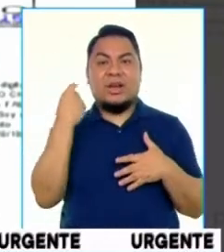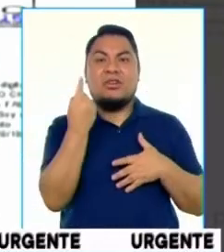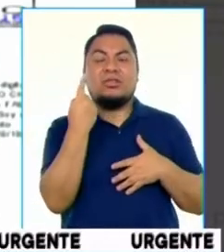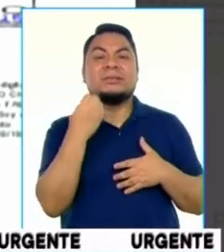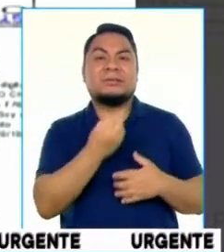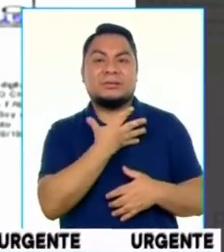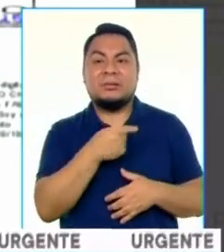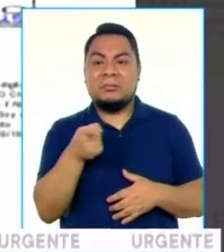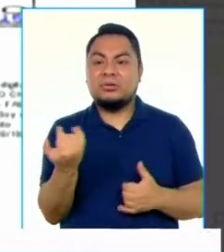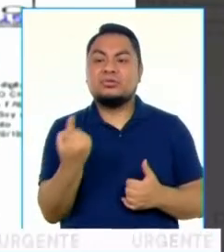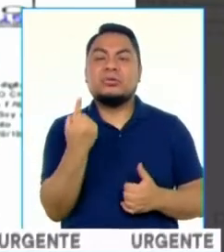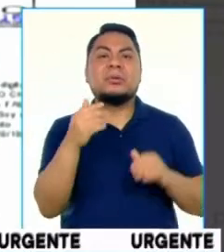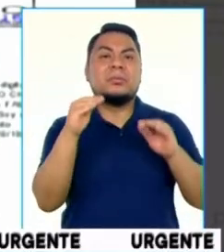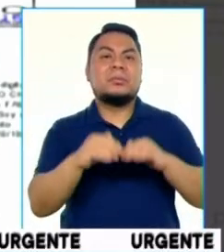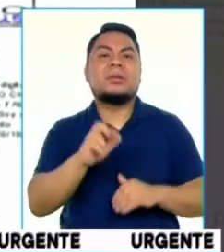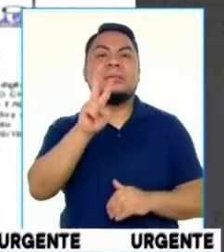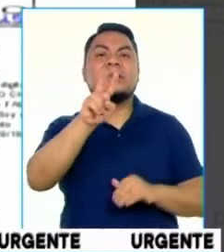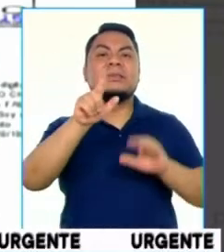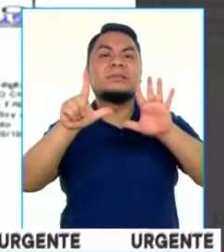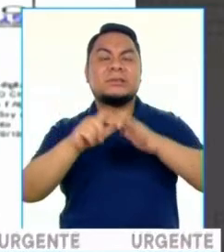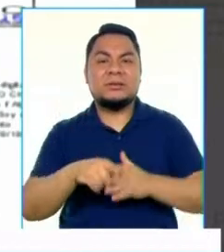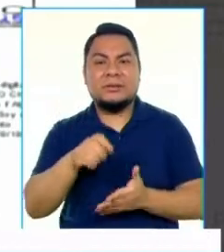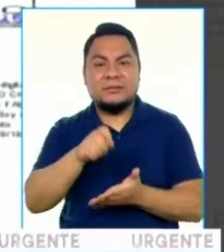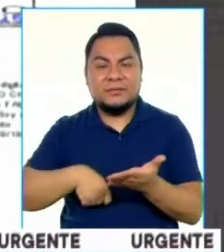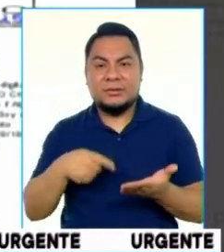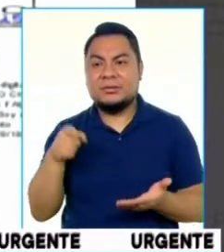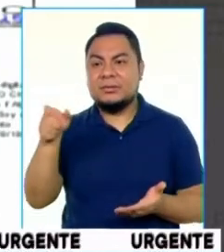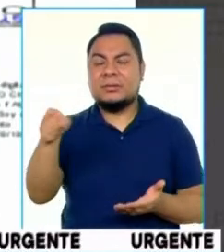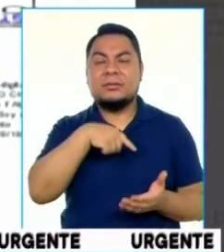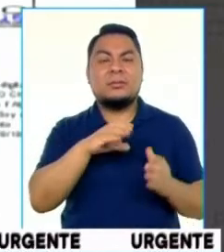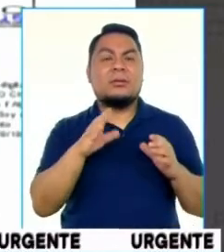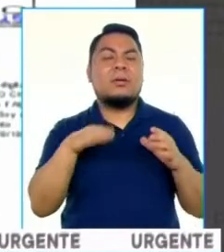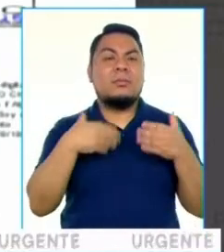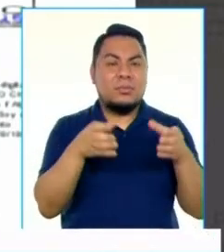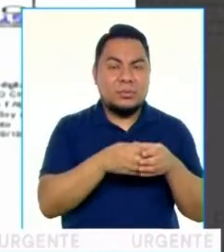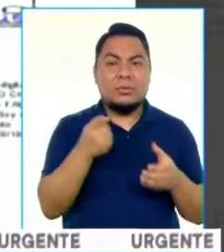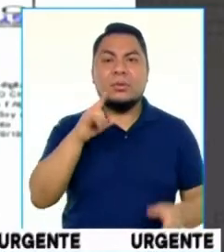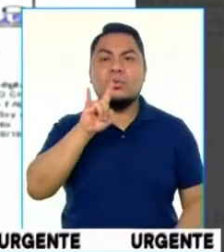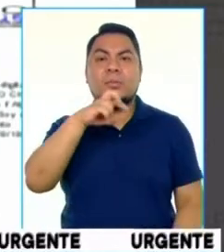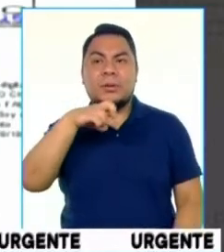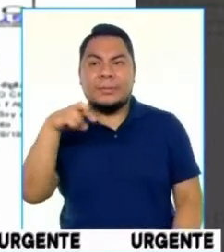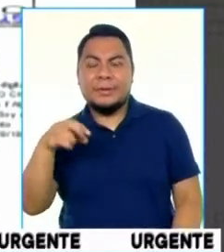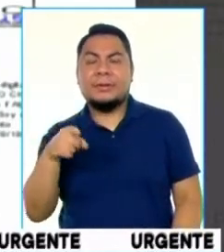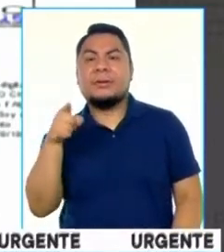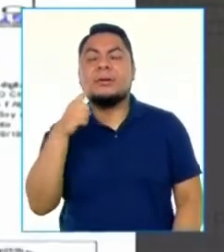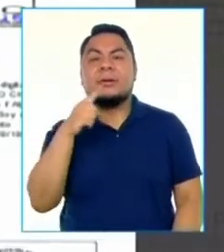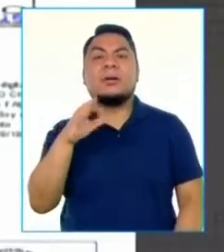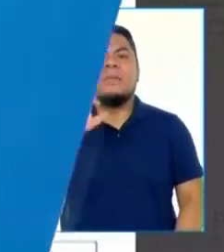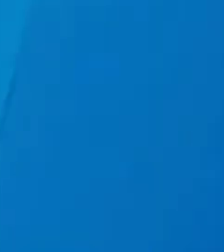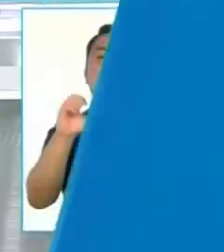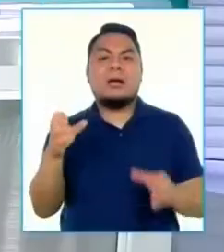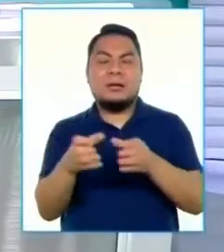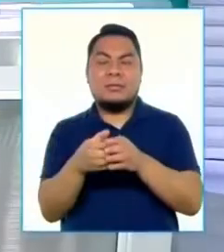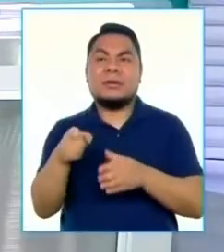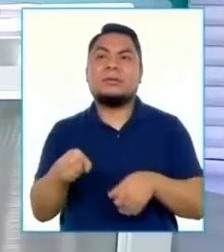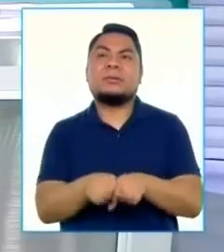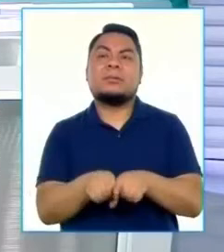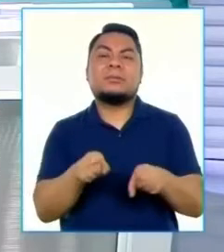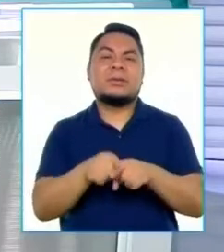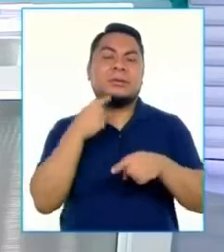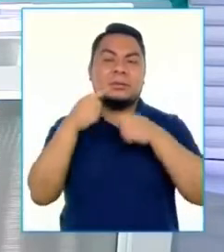septiembre, en este caso son 27, como señalas, son los parlamentarios de Podemos, UPP y el Frente Amplio, que son unido, y